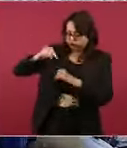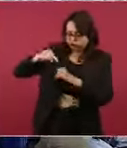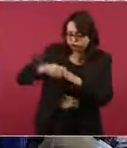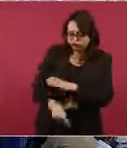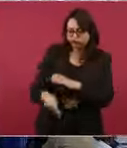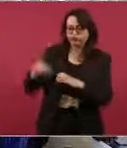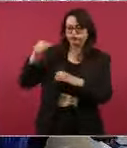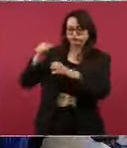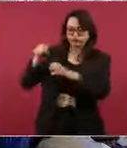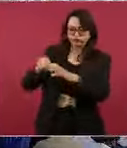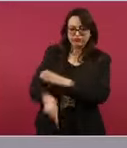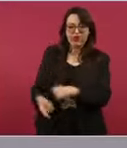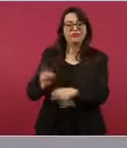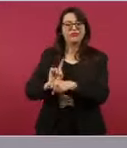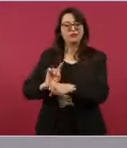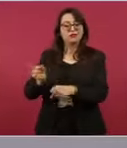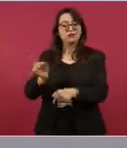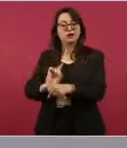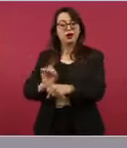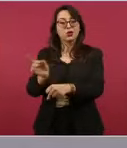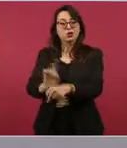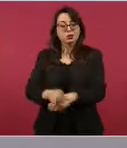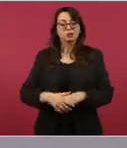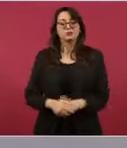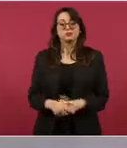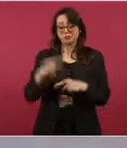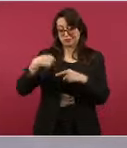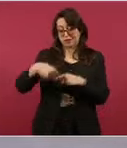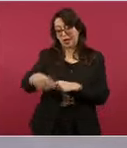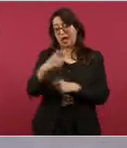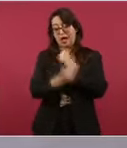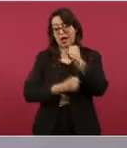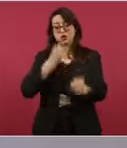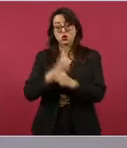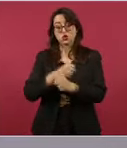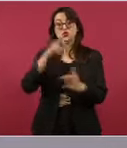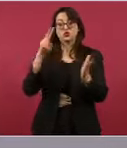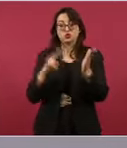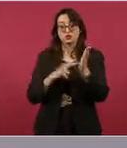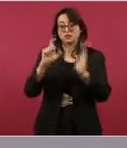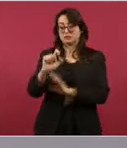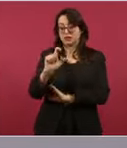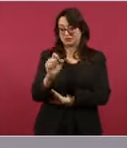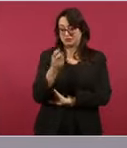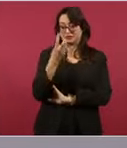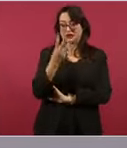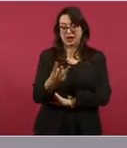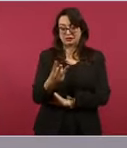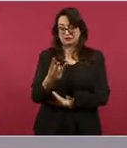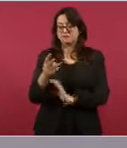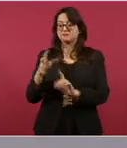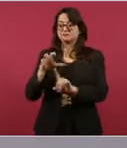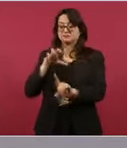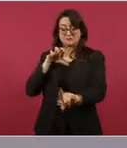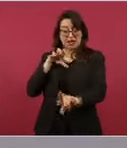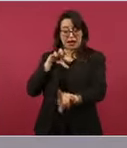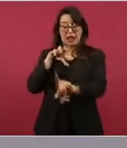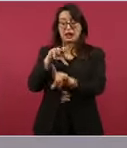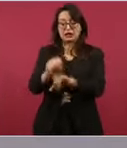Con esto, al concluir el presente año, esperamos estar cerca de los 2 millones de barriles